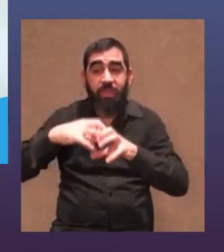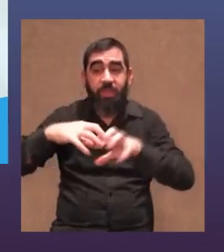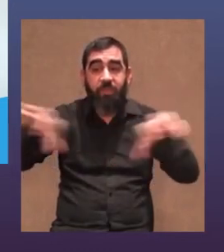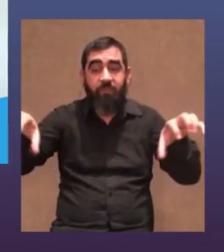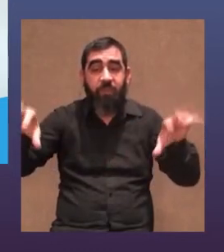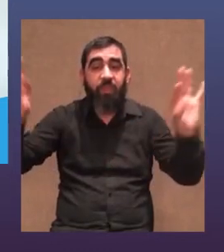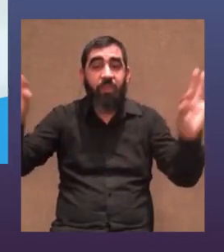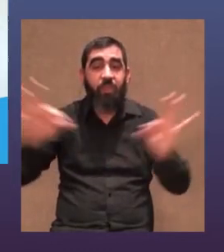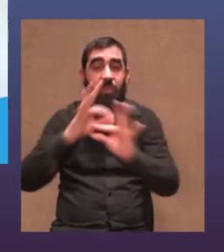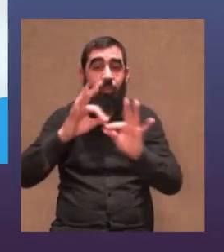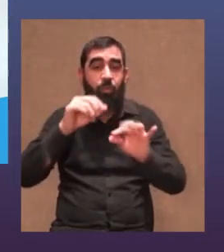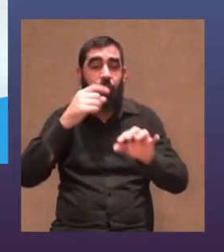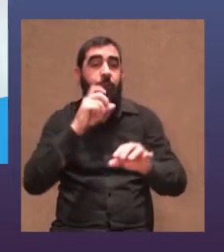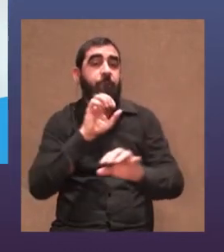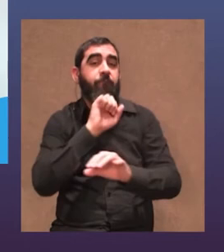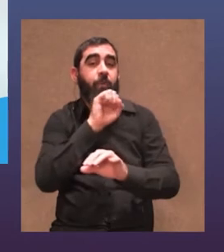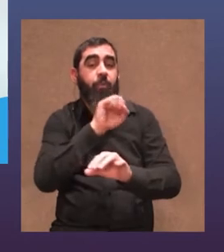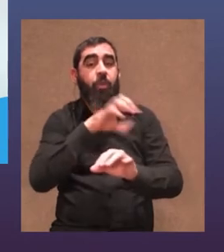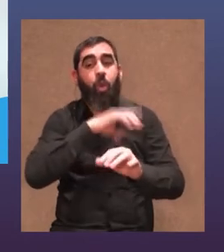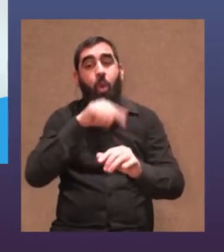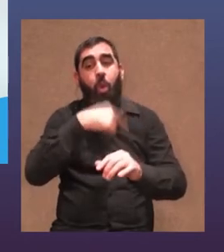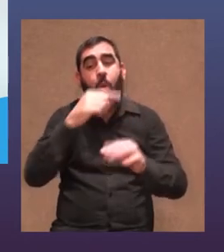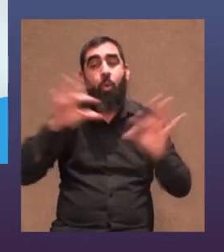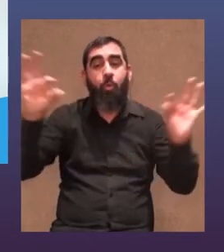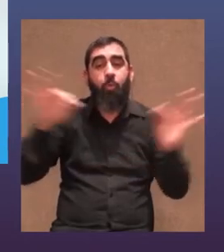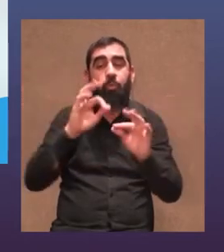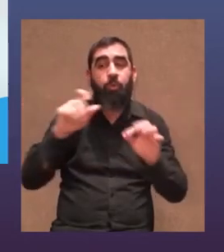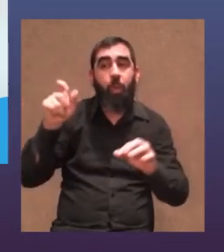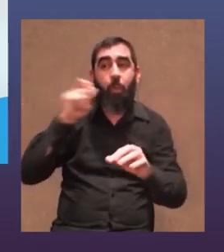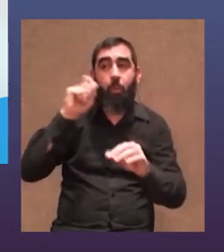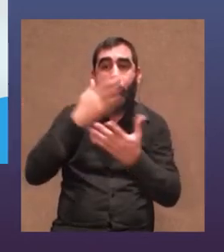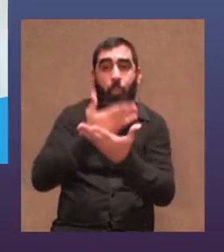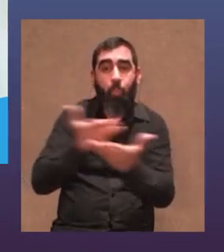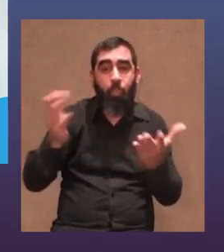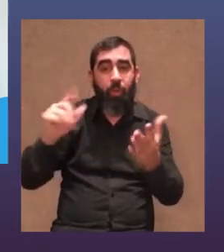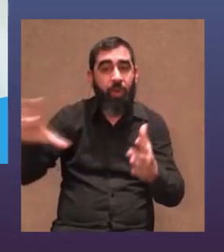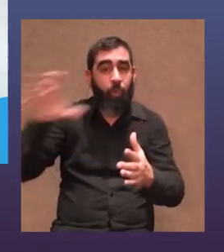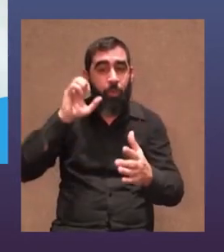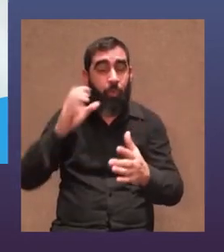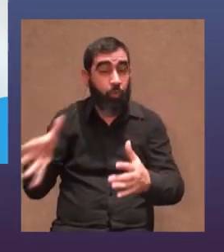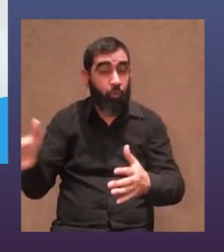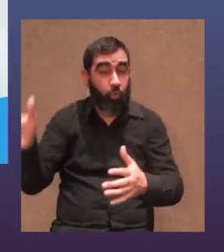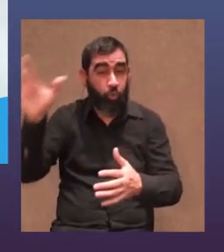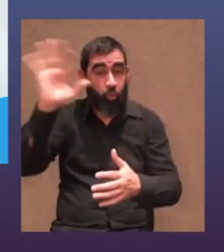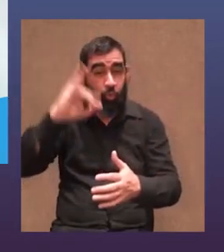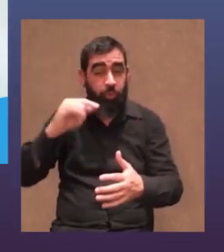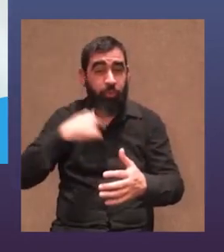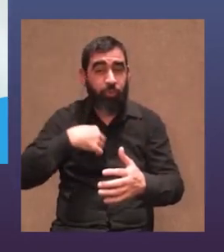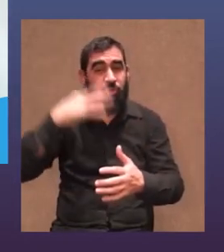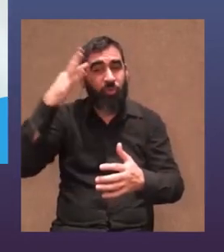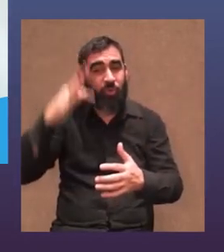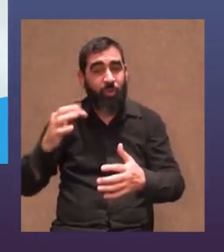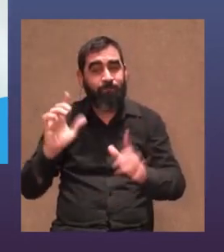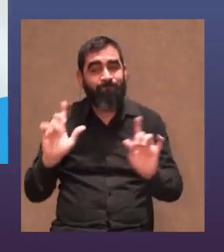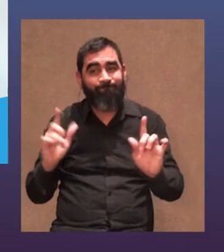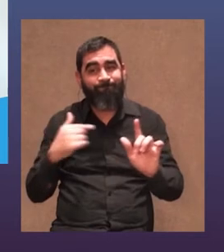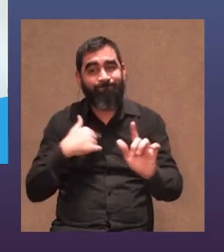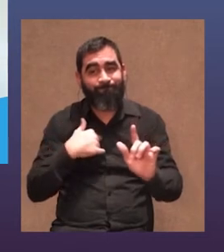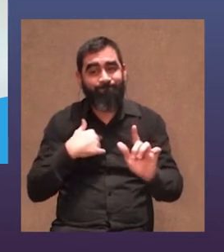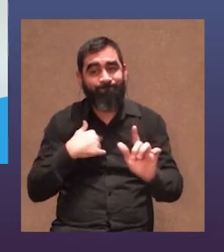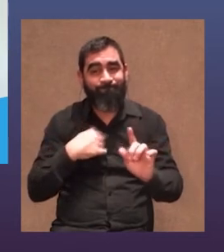esa música erudita y la música popular, la música que escuchamos cotidianamente,